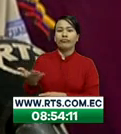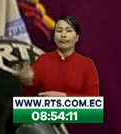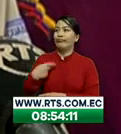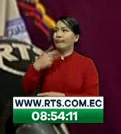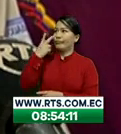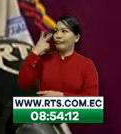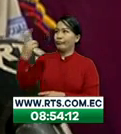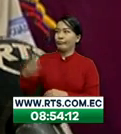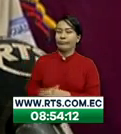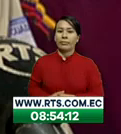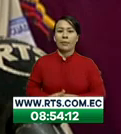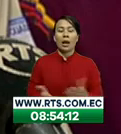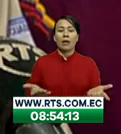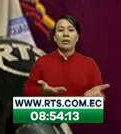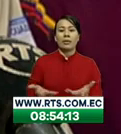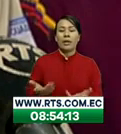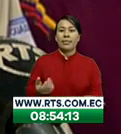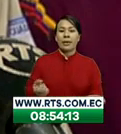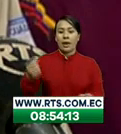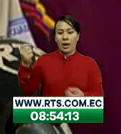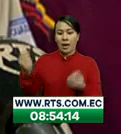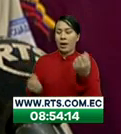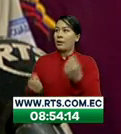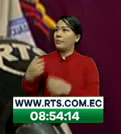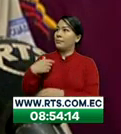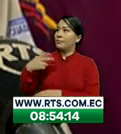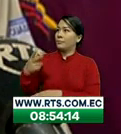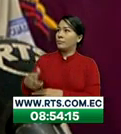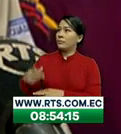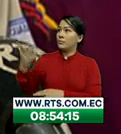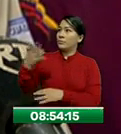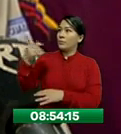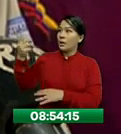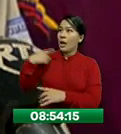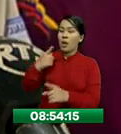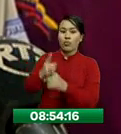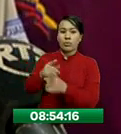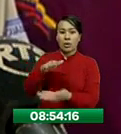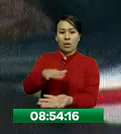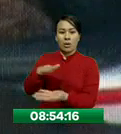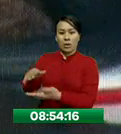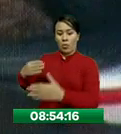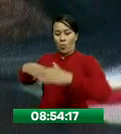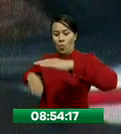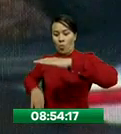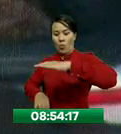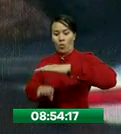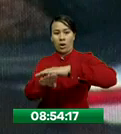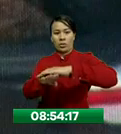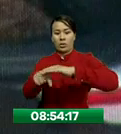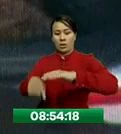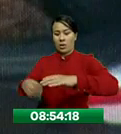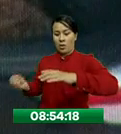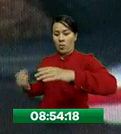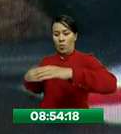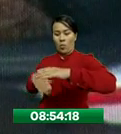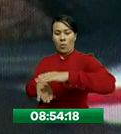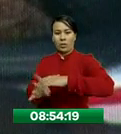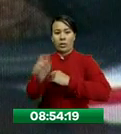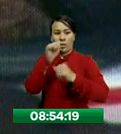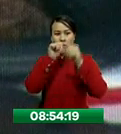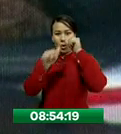mismo, encuentran alrededor de 4 sacos de yute en los cuales se encontraban 218